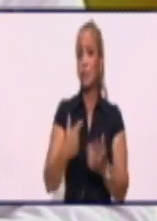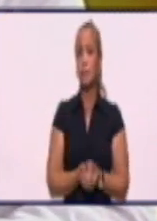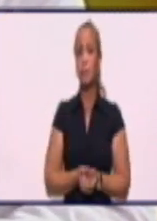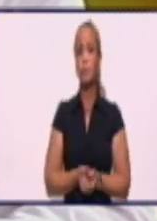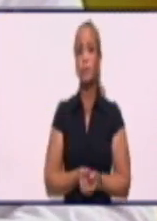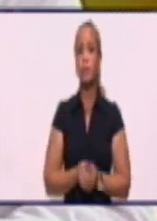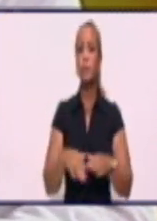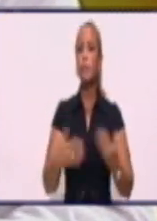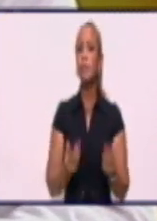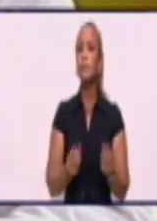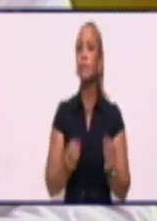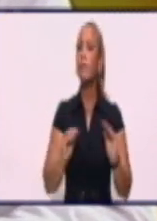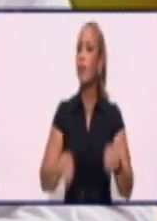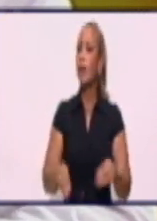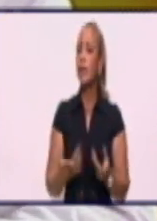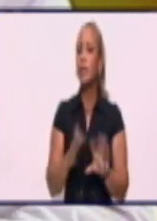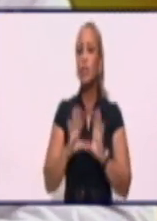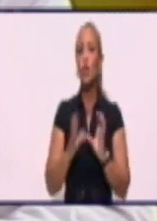Aprovechando